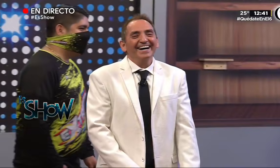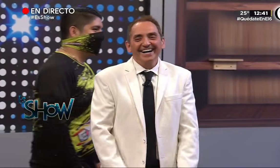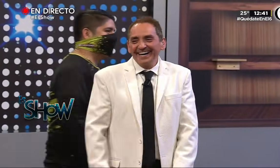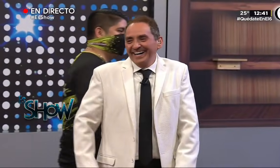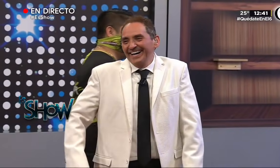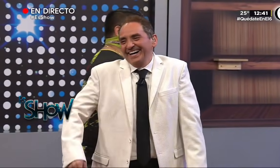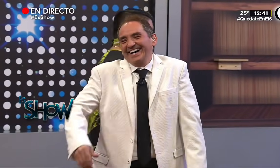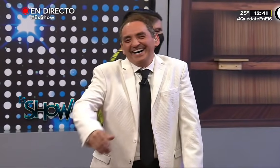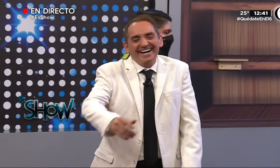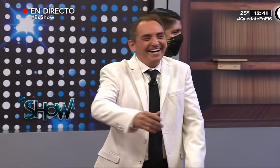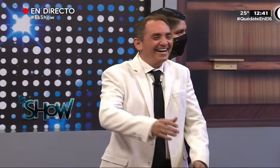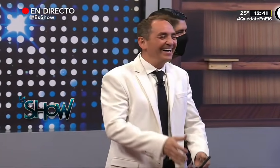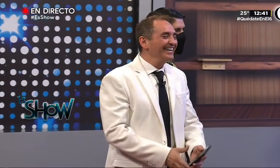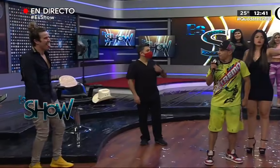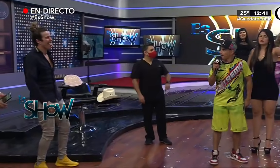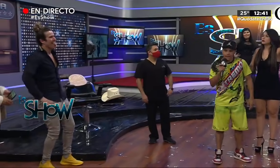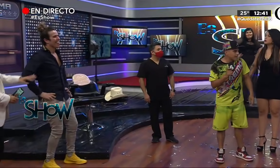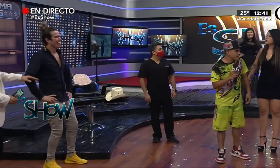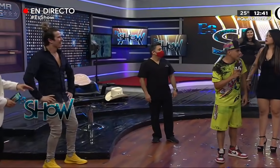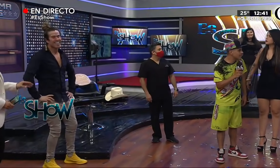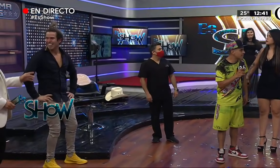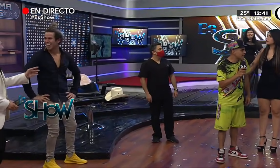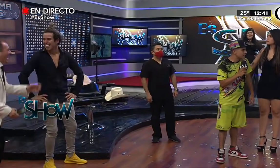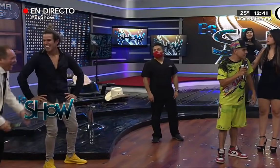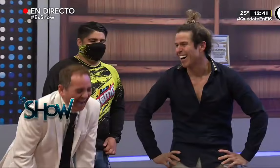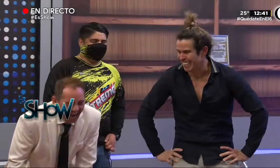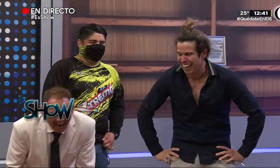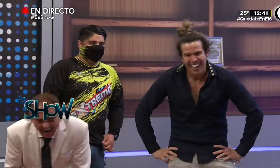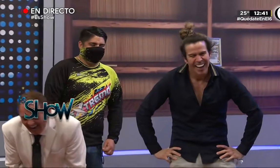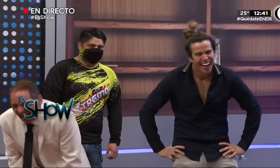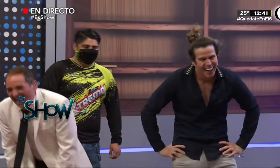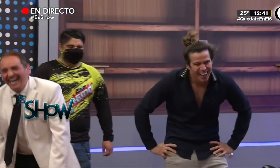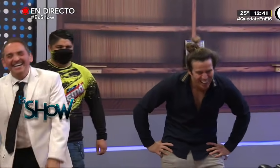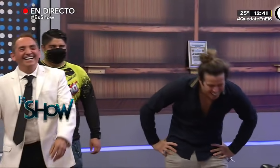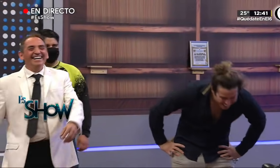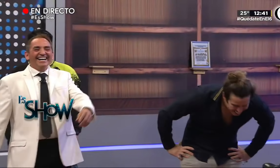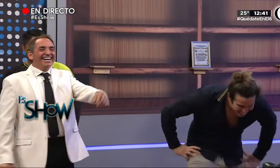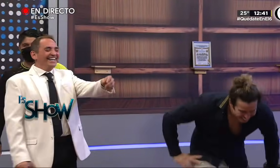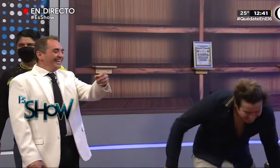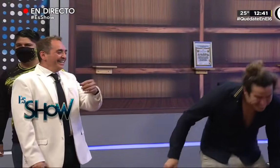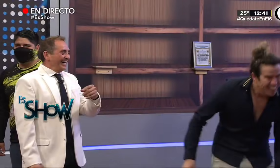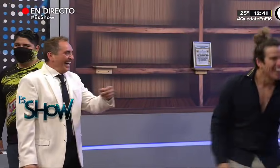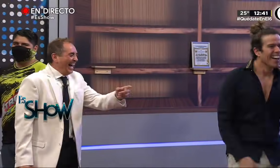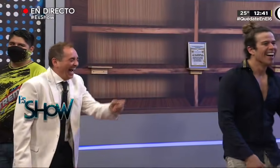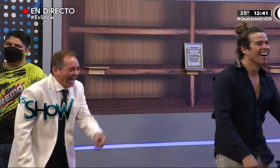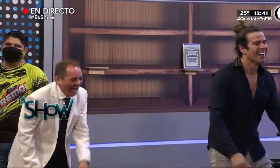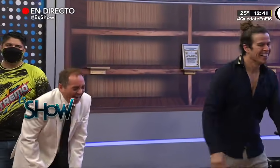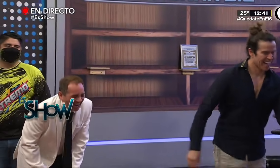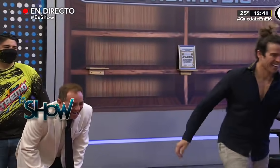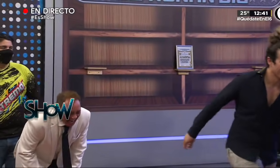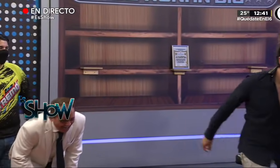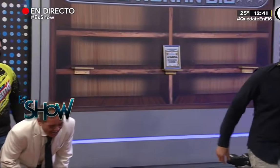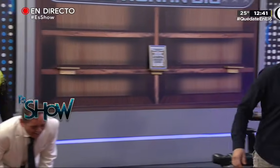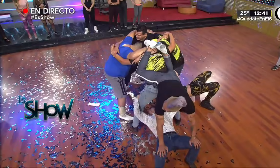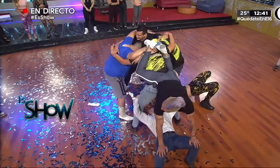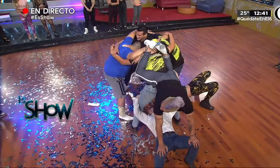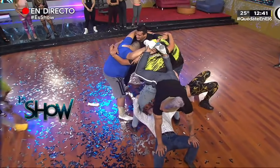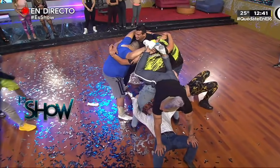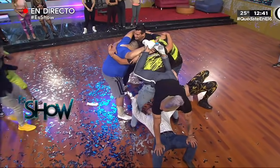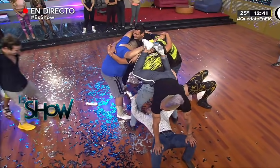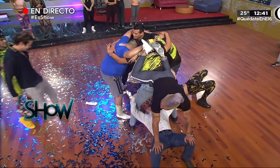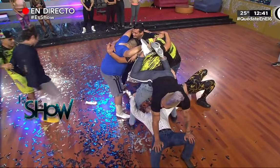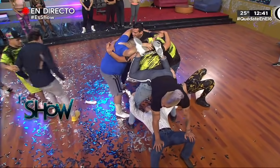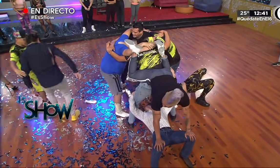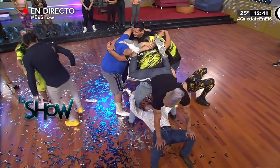Así como están ellos. ¡Ey! ¡Ey! ¡No te des la vuelta! Ponte aquí, ponte aquí, ponte aquí.